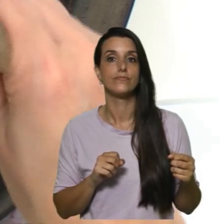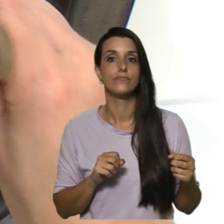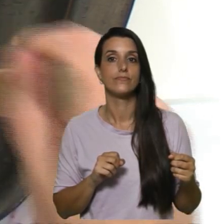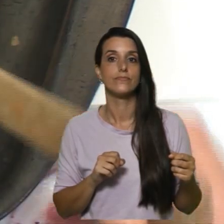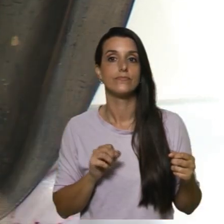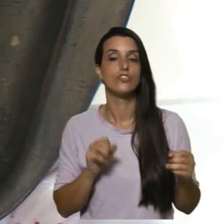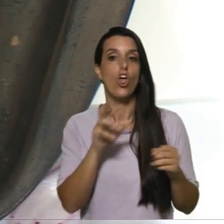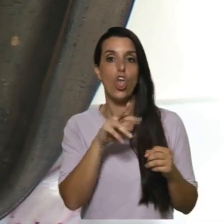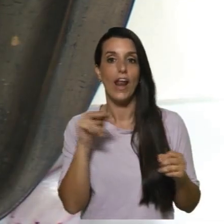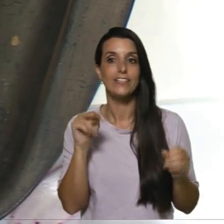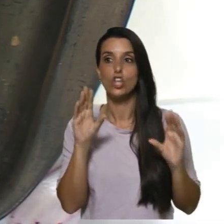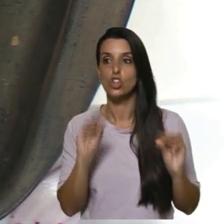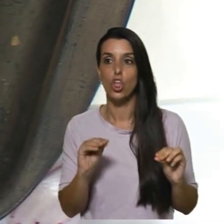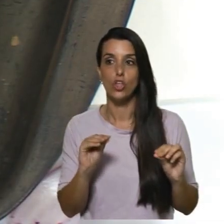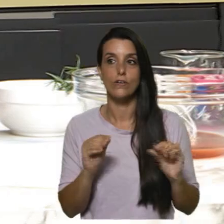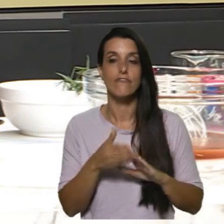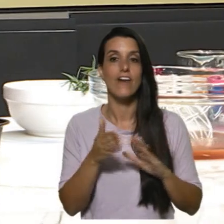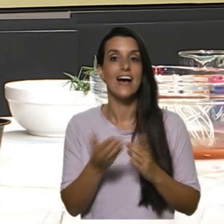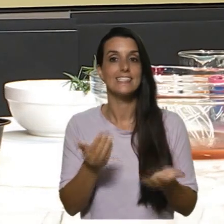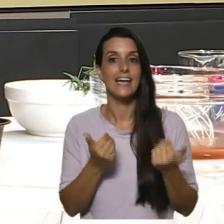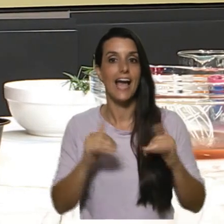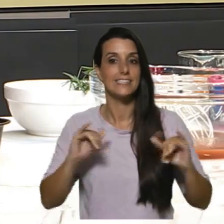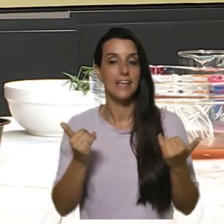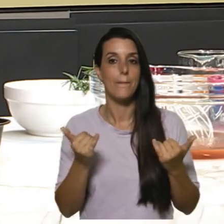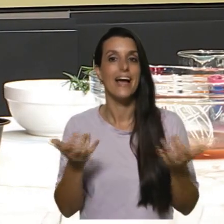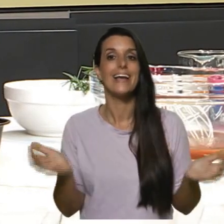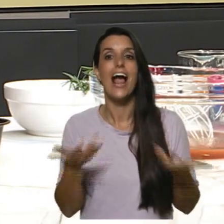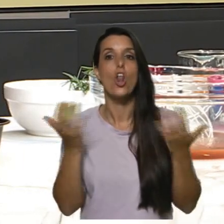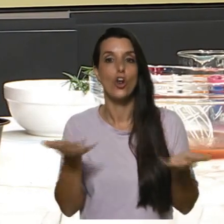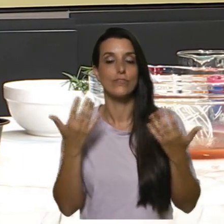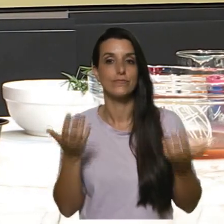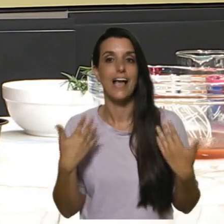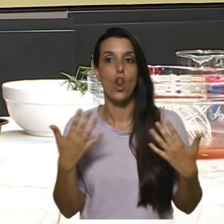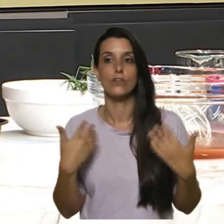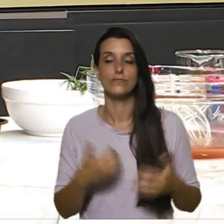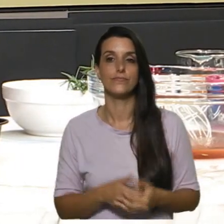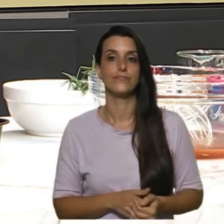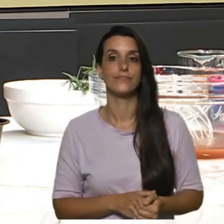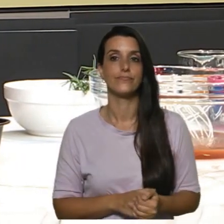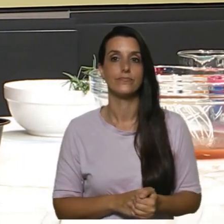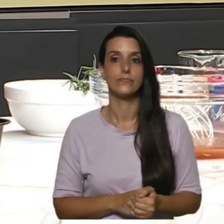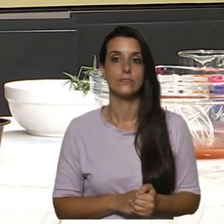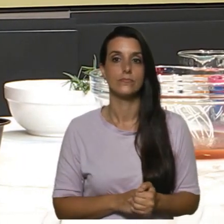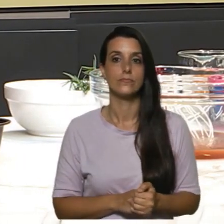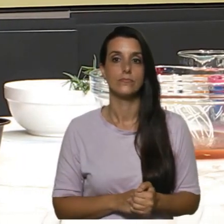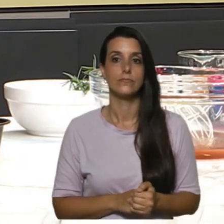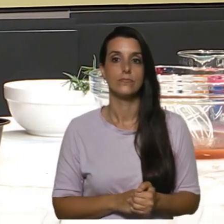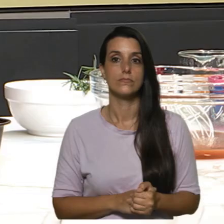Están doraditos. Vamos a sacar el sartén ya, que me está dando calor bárbaro. Vamos a bajar por acá.